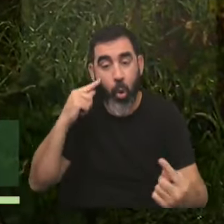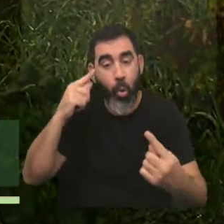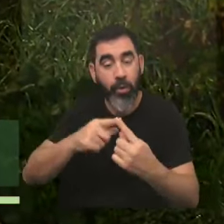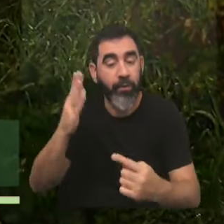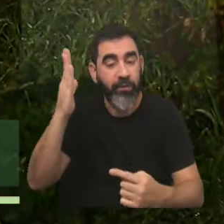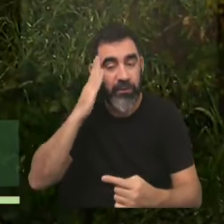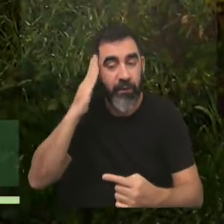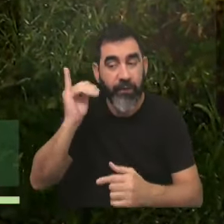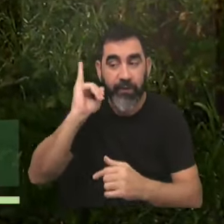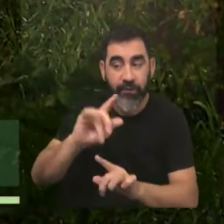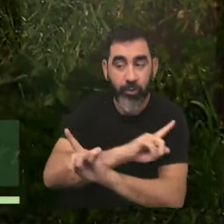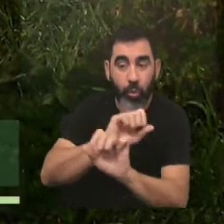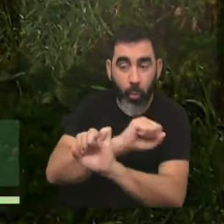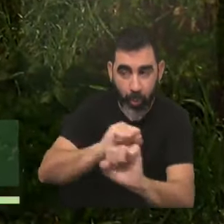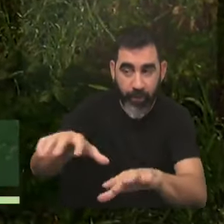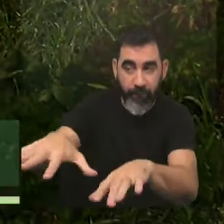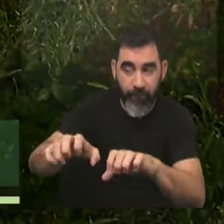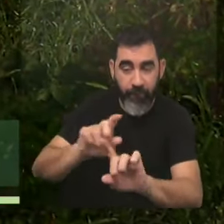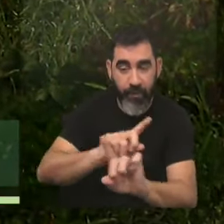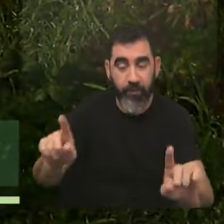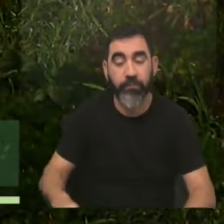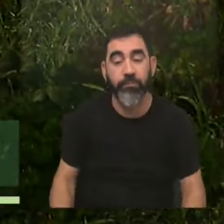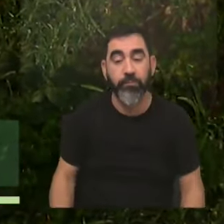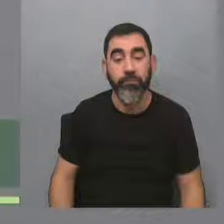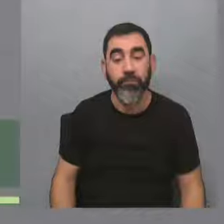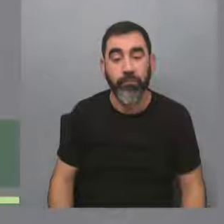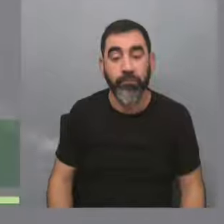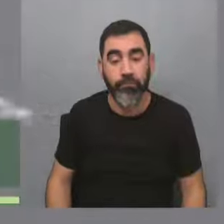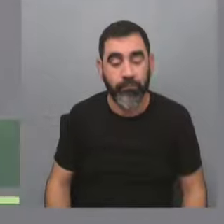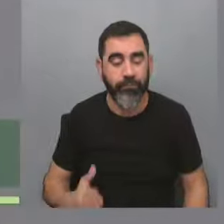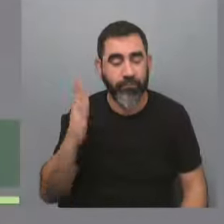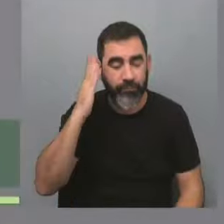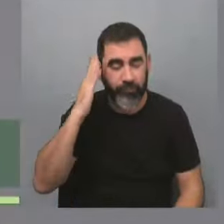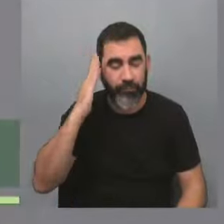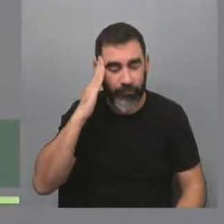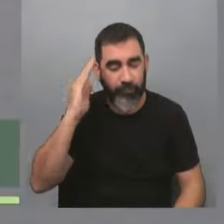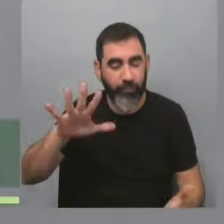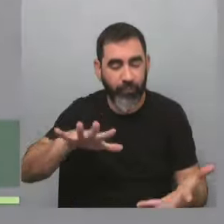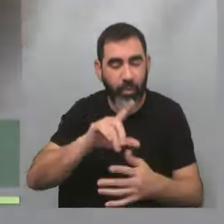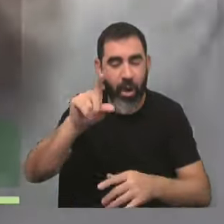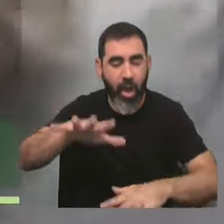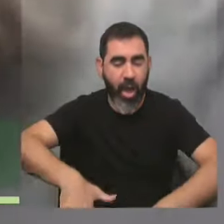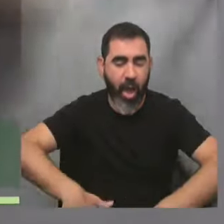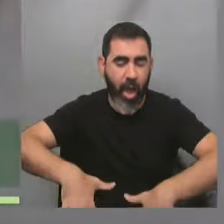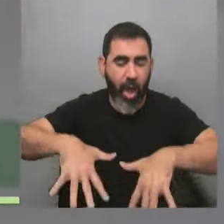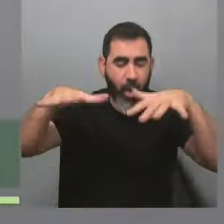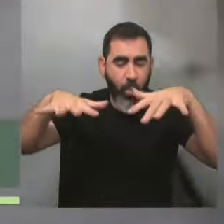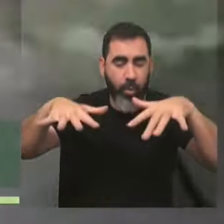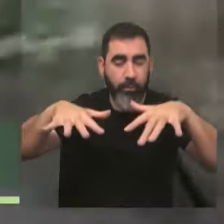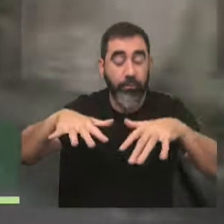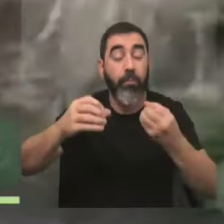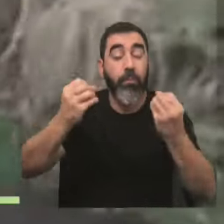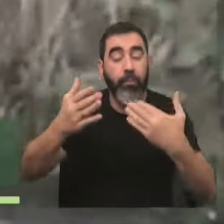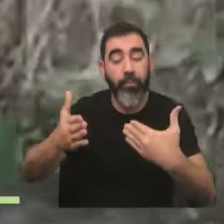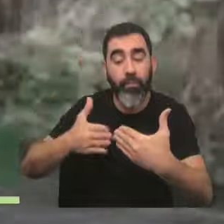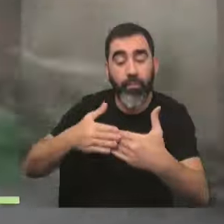determinar si es un área habitable o no de todos modos es sabido que se trata de una zona inundable principalmente por su